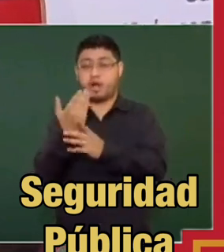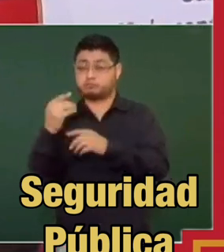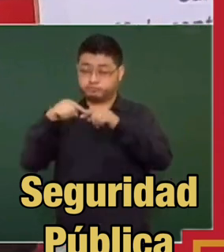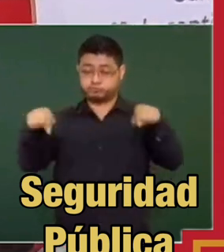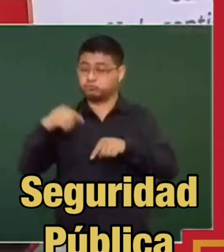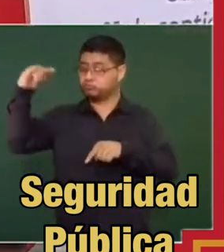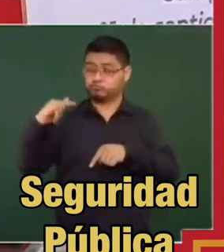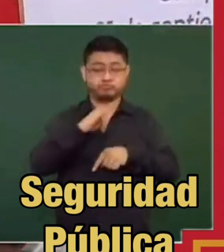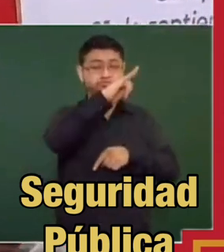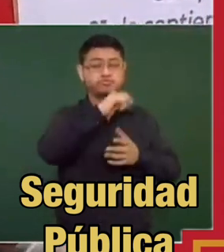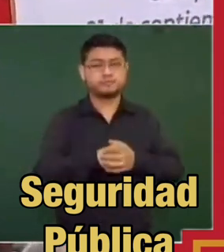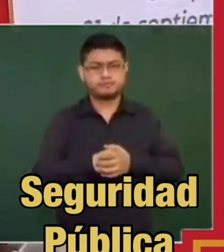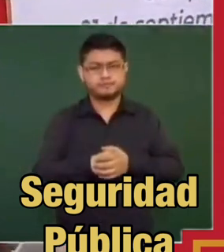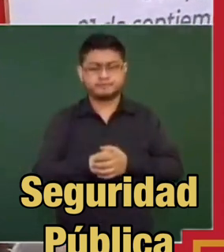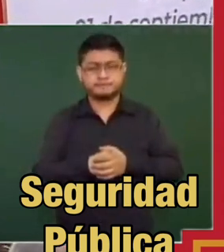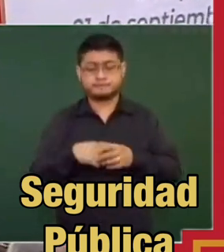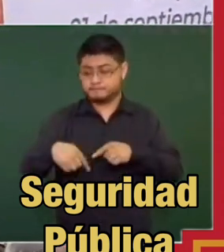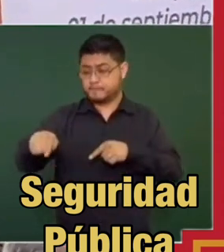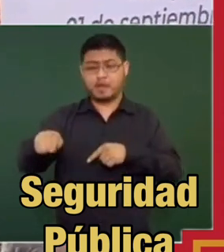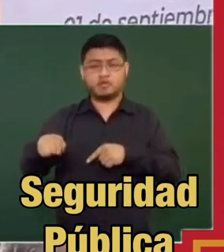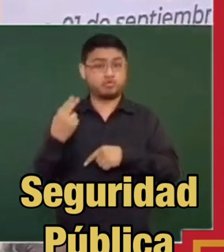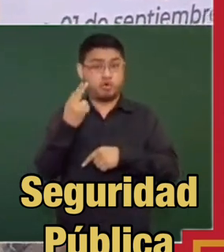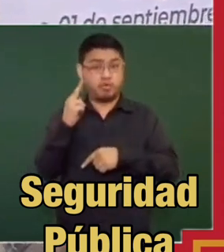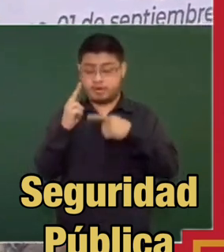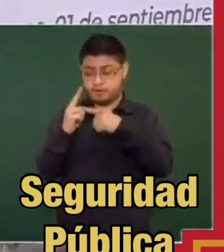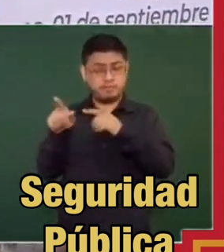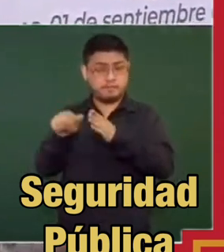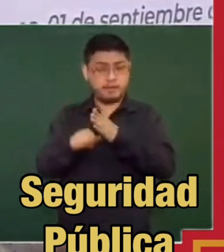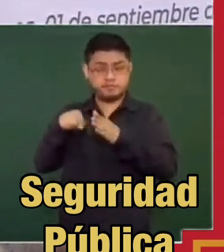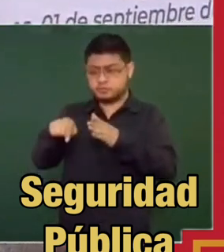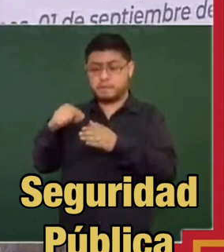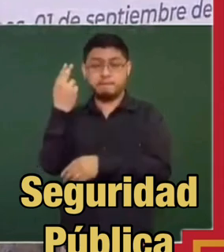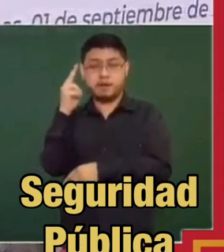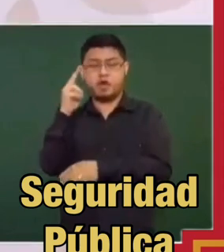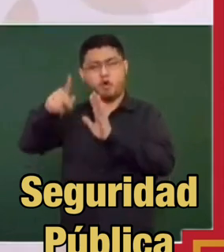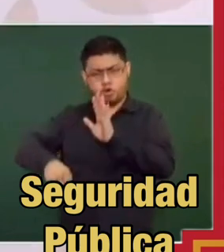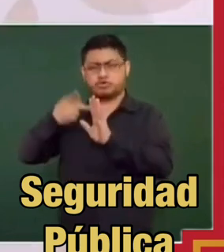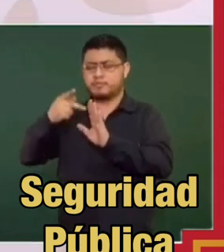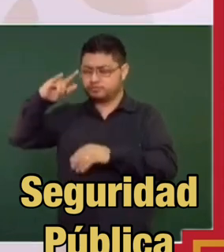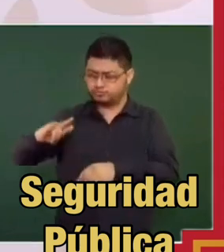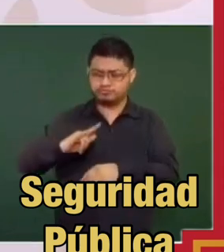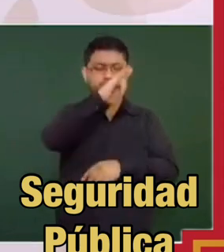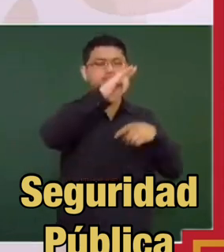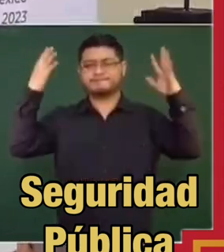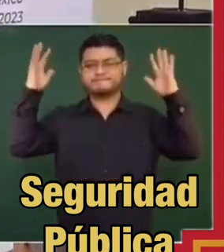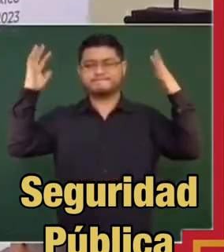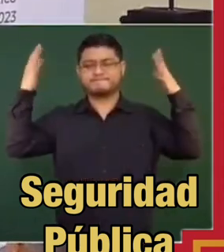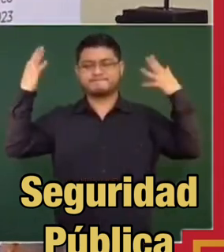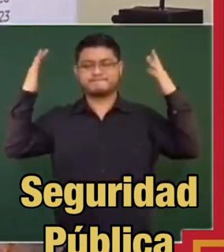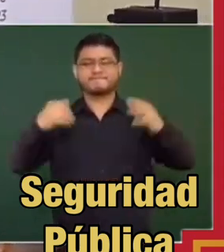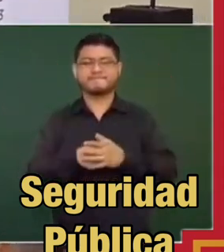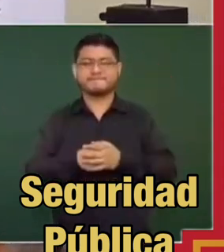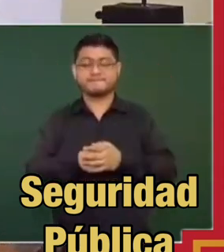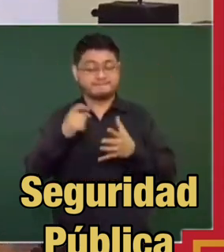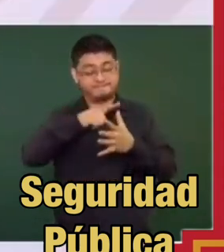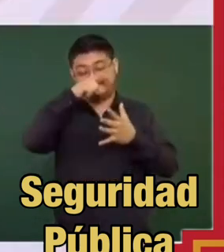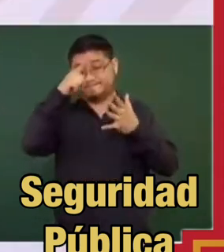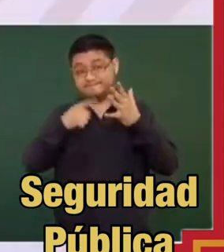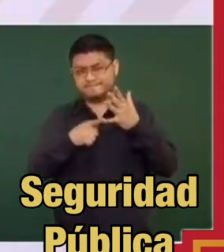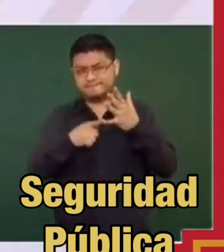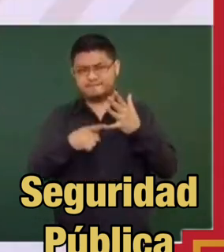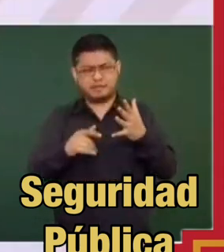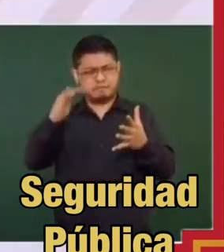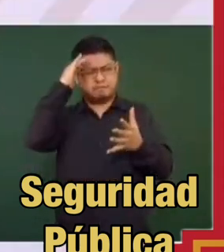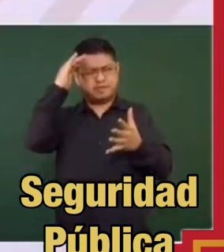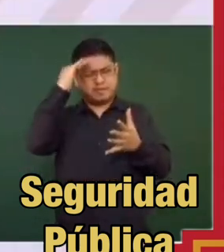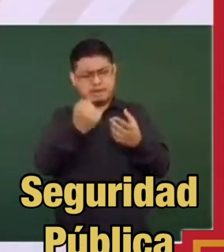un acontecimiento. A partir del mes de noviembre va a volver a volar Mexicana de Aviación. En fin, en vez de